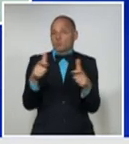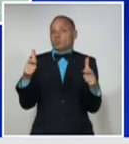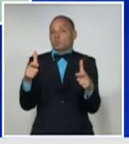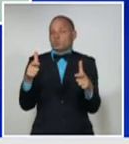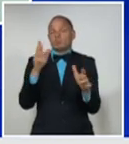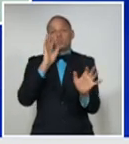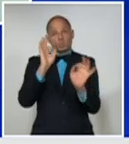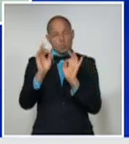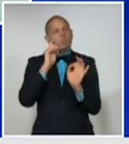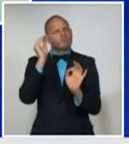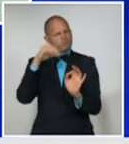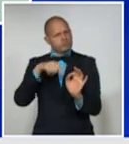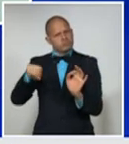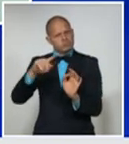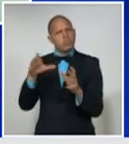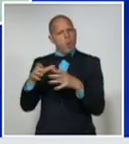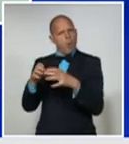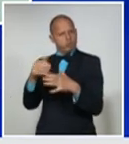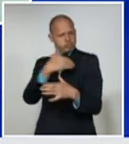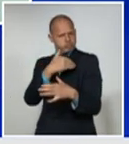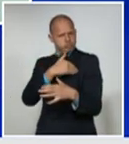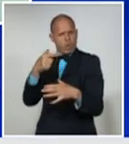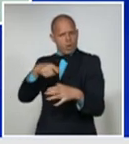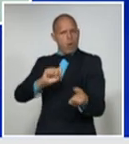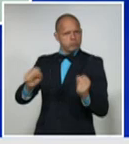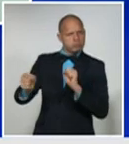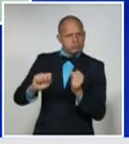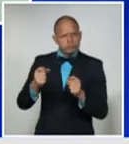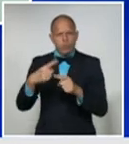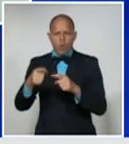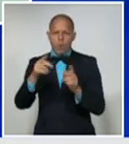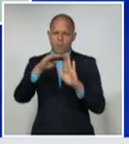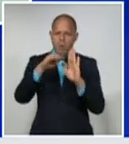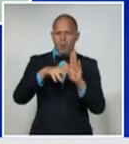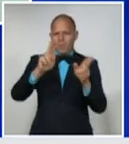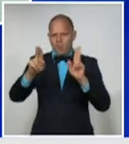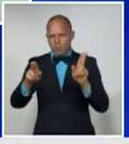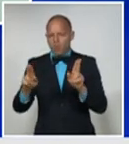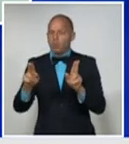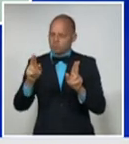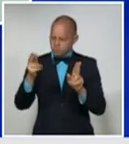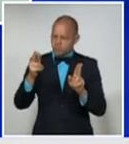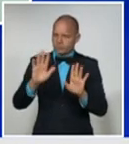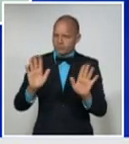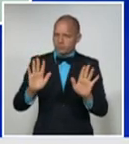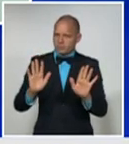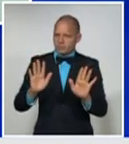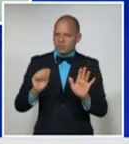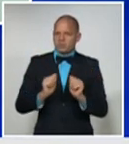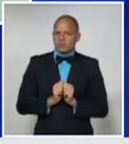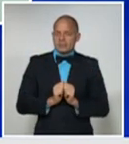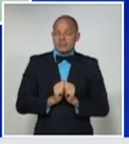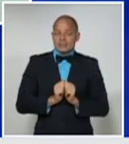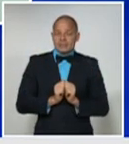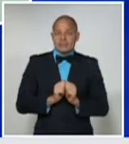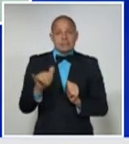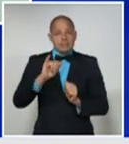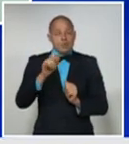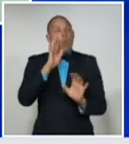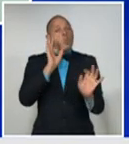de Defensa va adoptando medidas de acuerdo a esta situación, pero